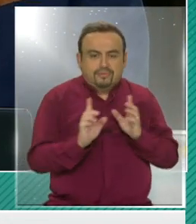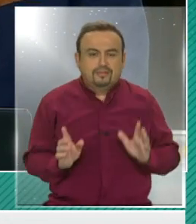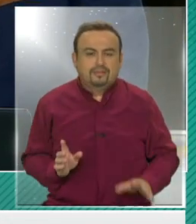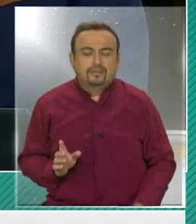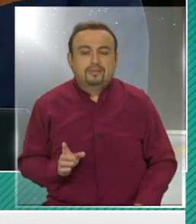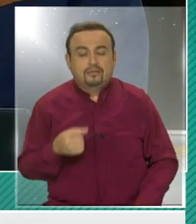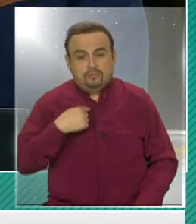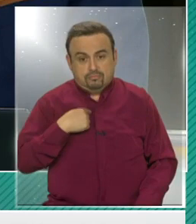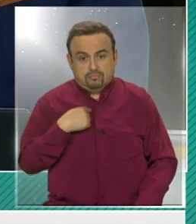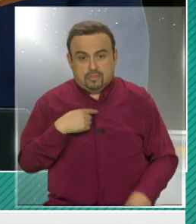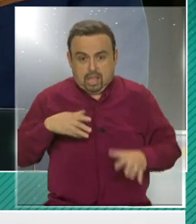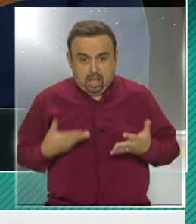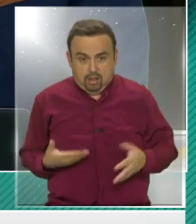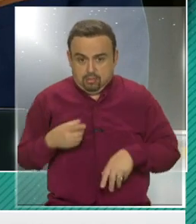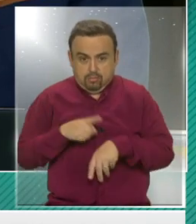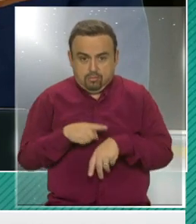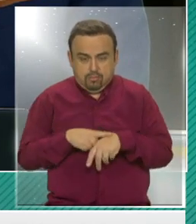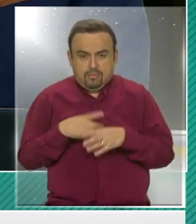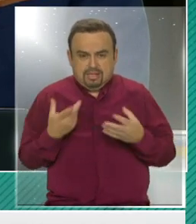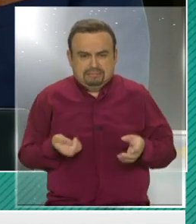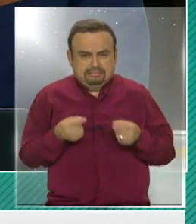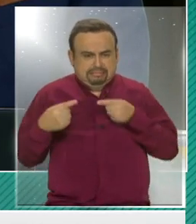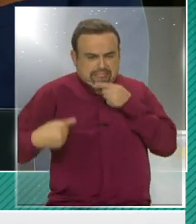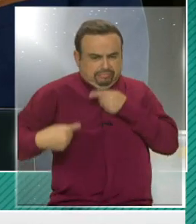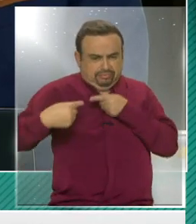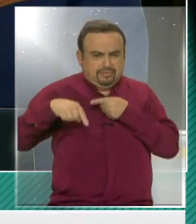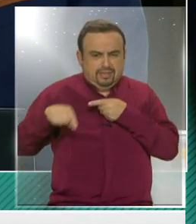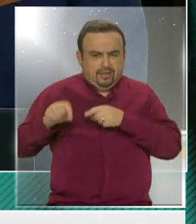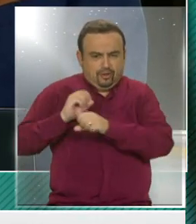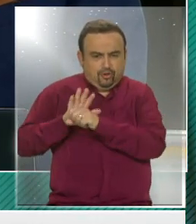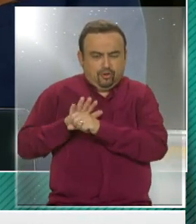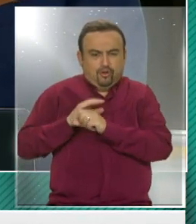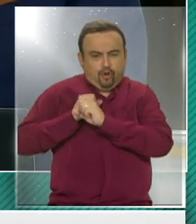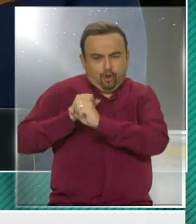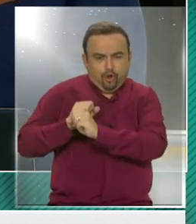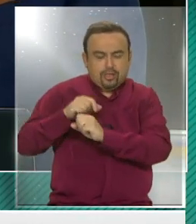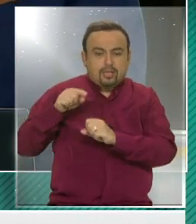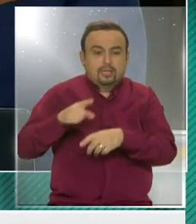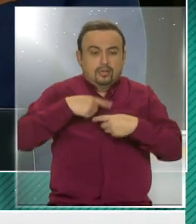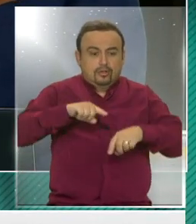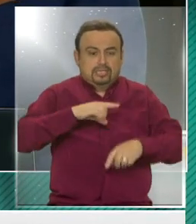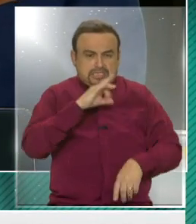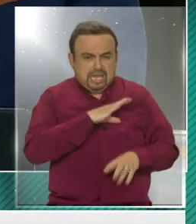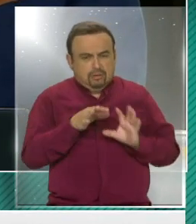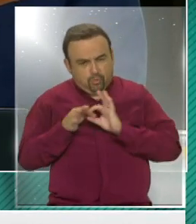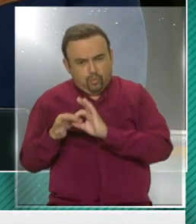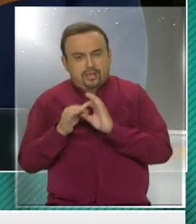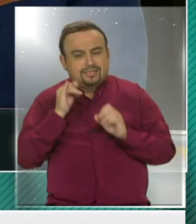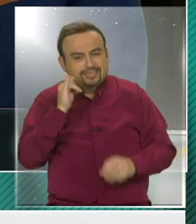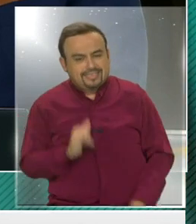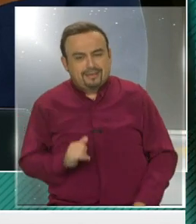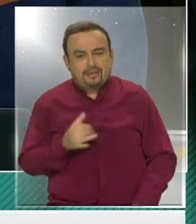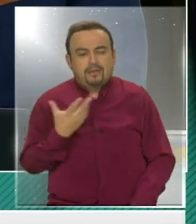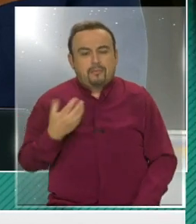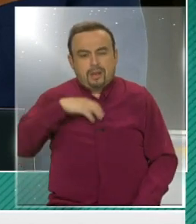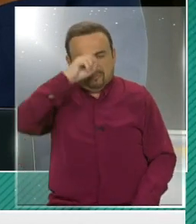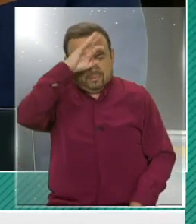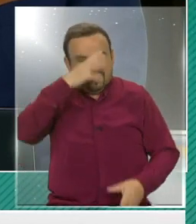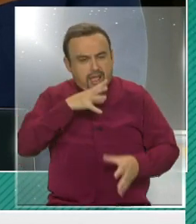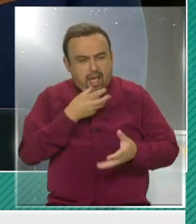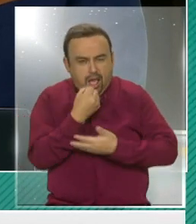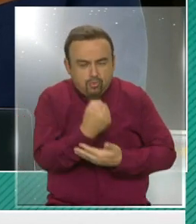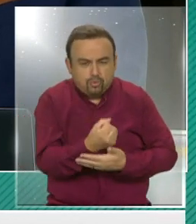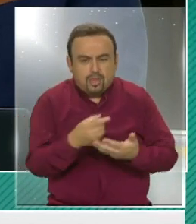sea yo en este momento estamos con una guerra contra el hobbit y los chilenos siempre nos unimos para rescatar a los mineros para